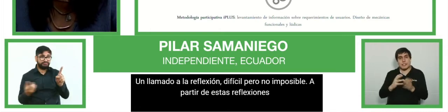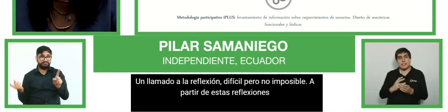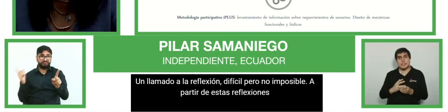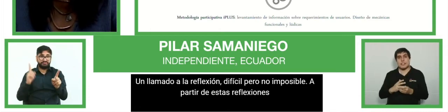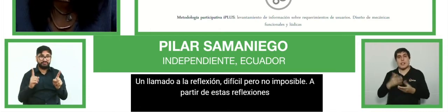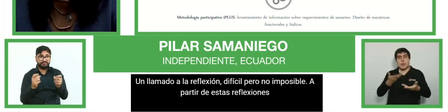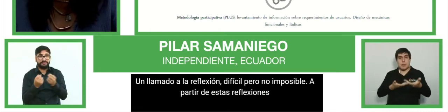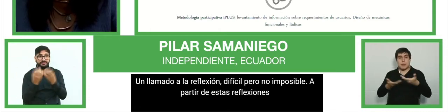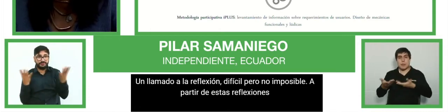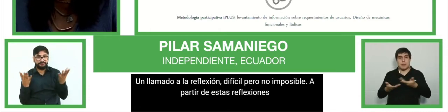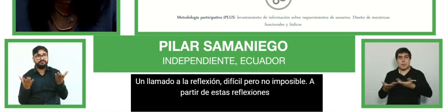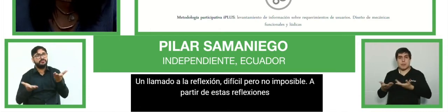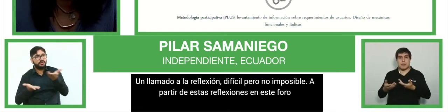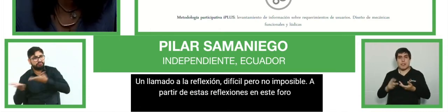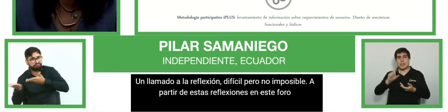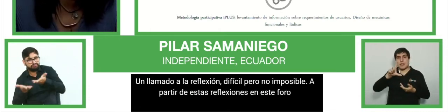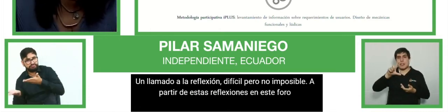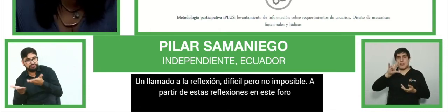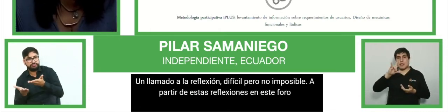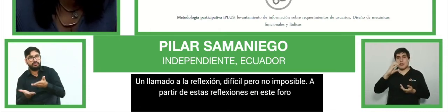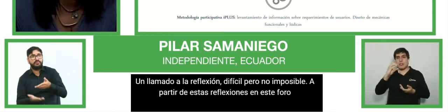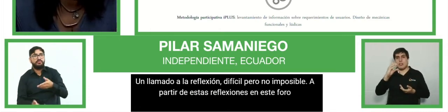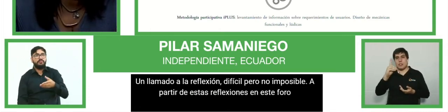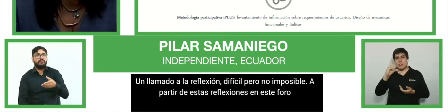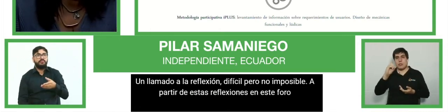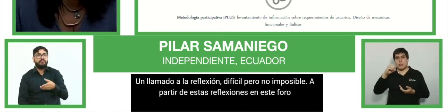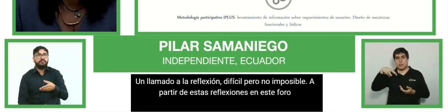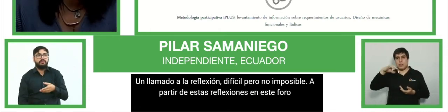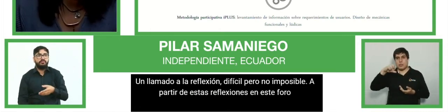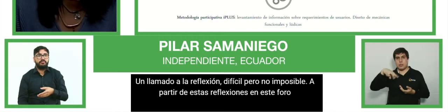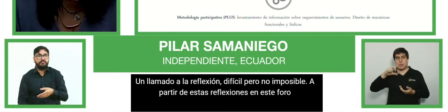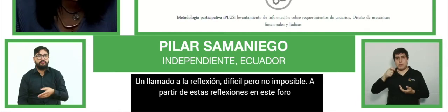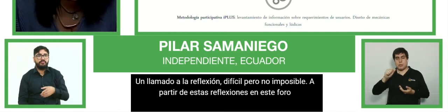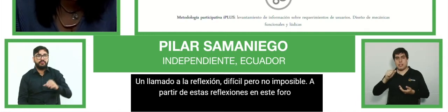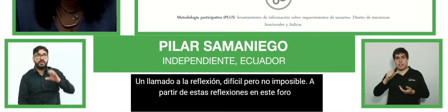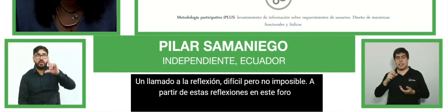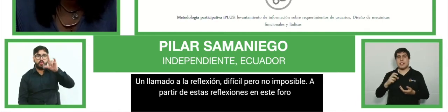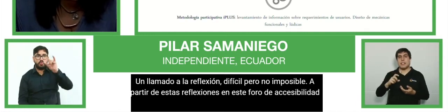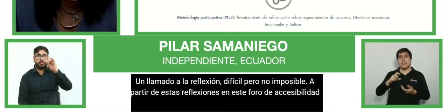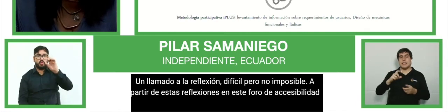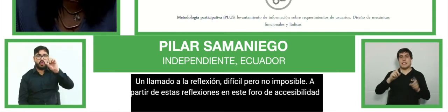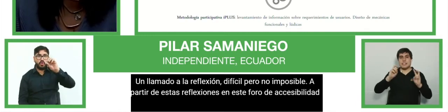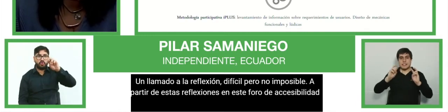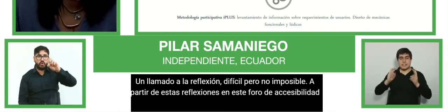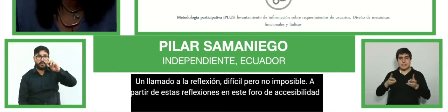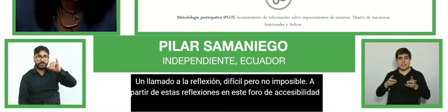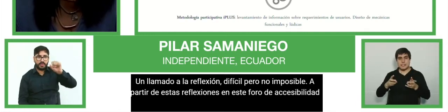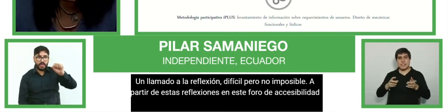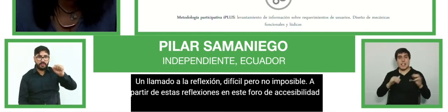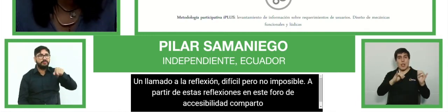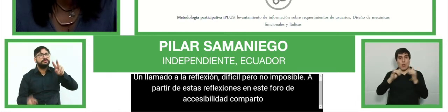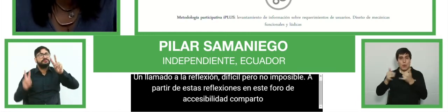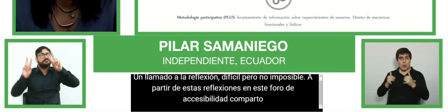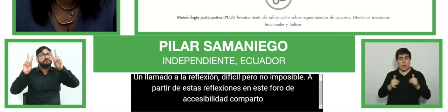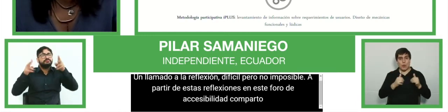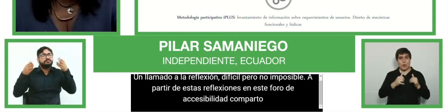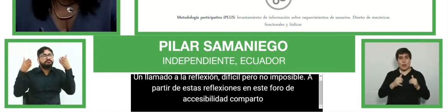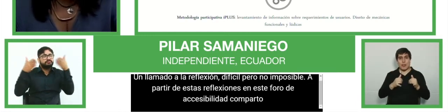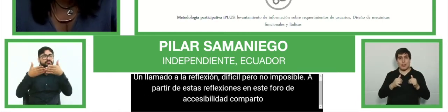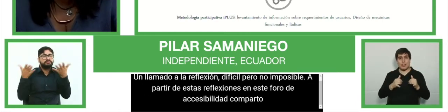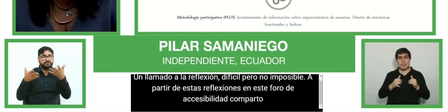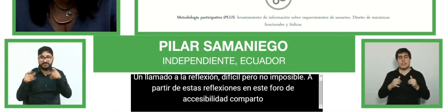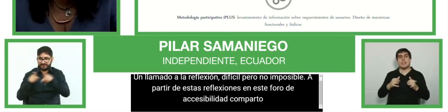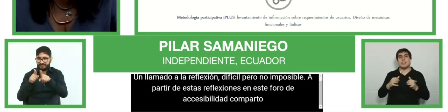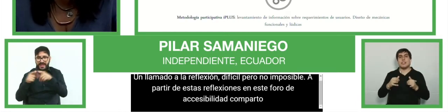la plataforma Ludominga. Ludo, de latín ludus, sinónimo de juego, y minga, del quechua,